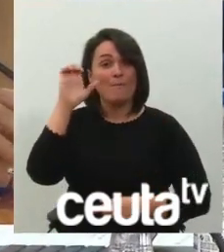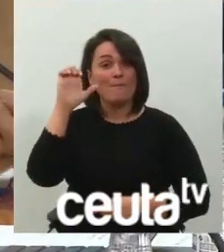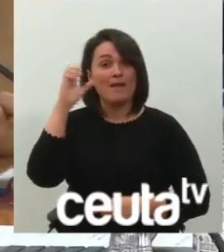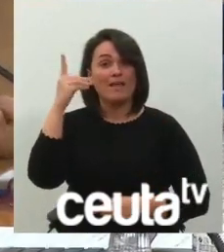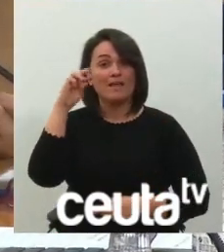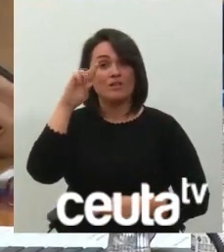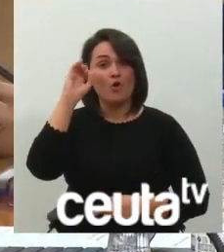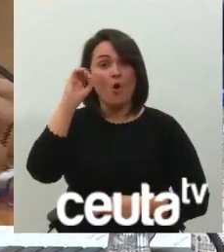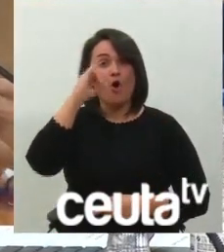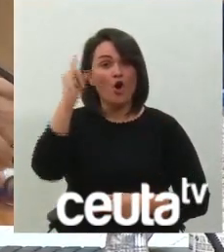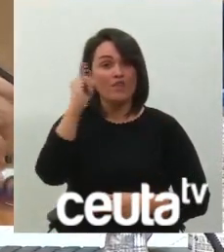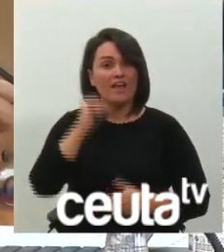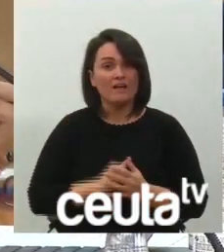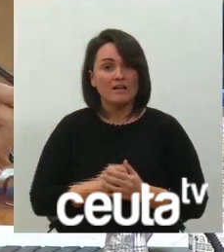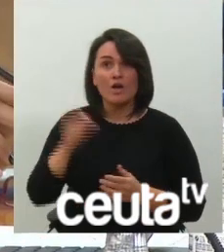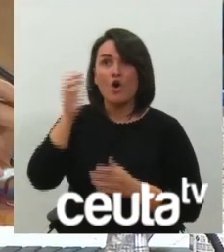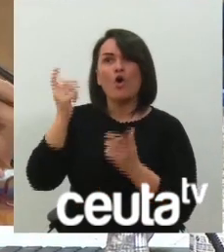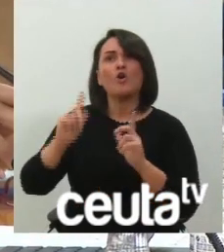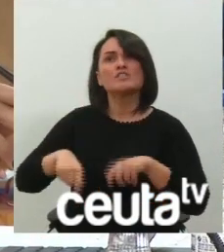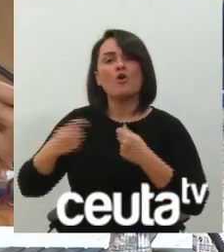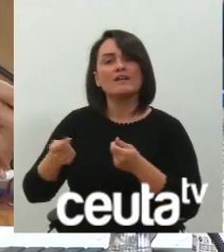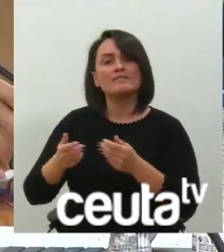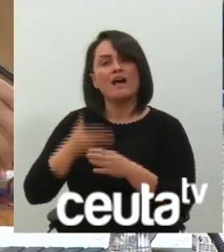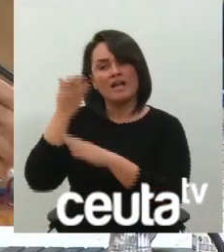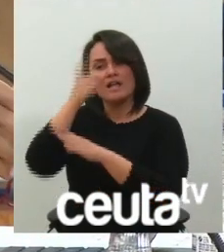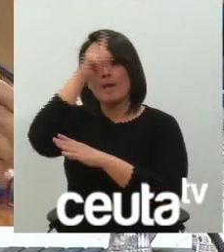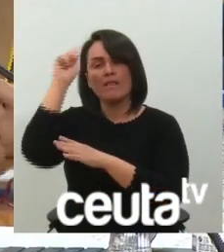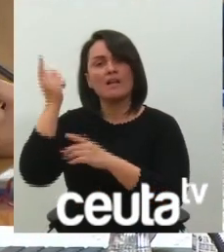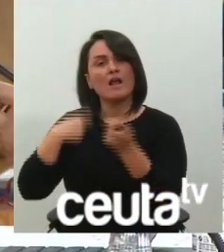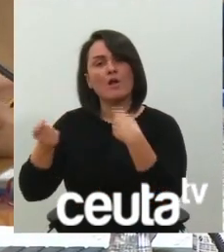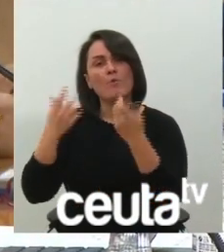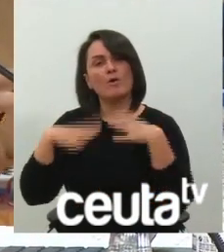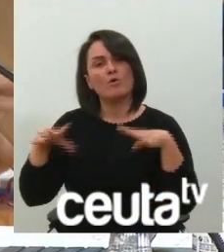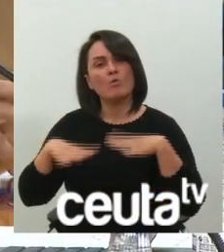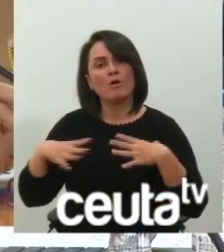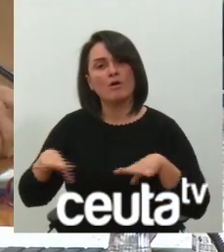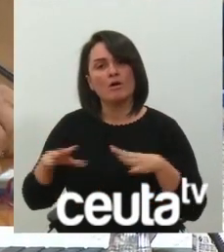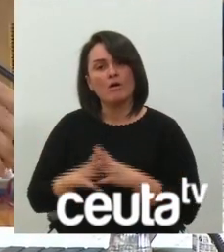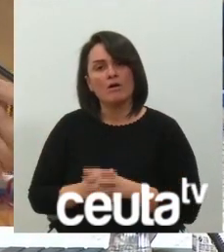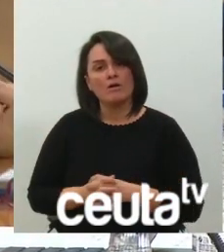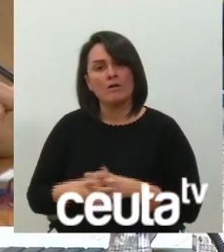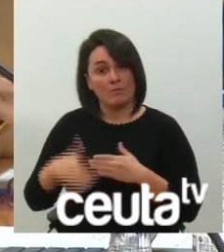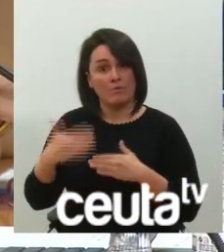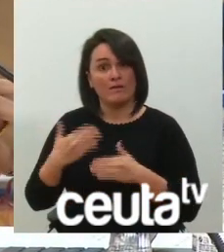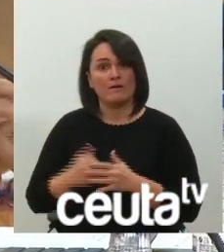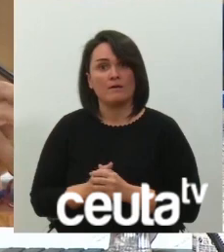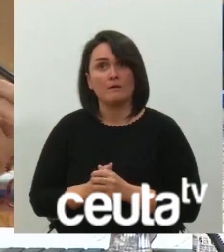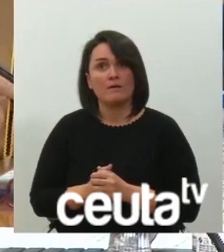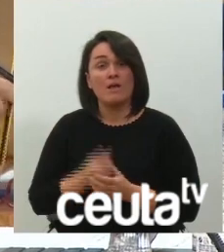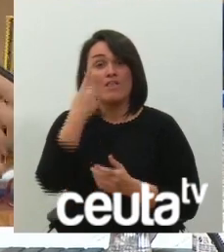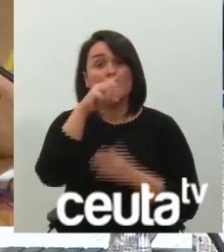o se los gastó en tendencias de moda señor tanto me en madrid en que se gastó esos 180 euros sin